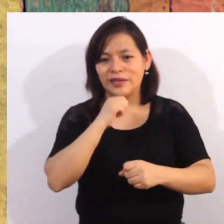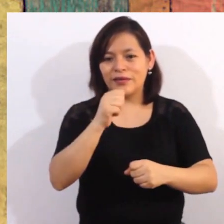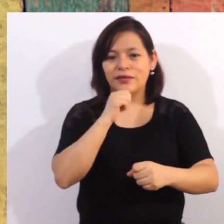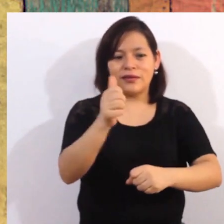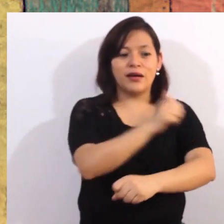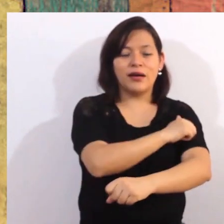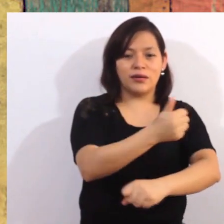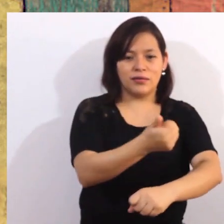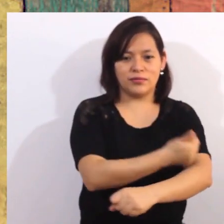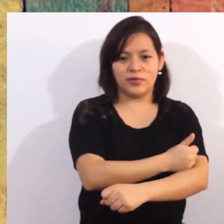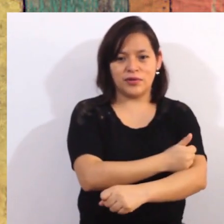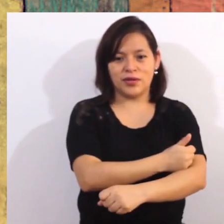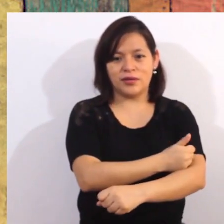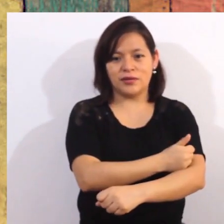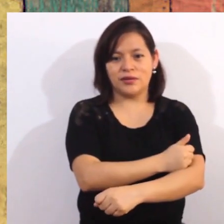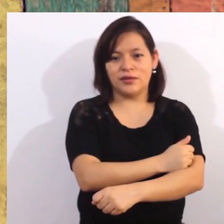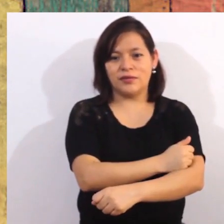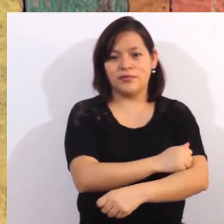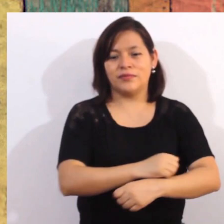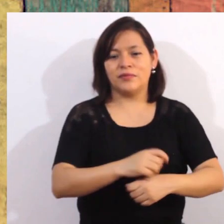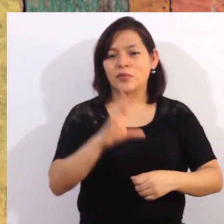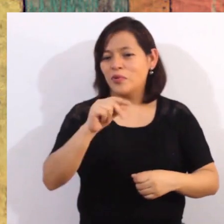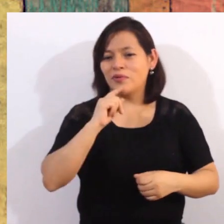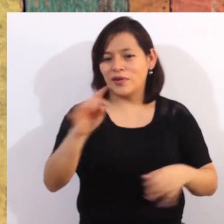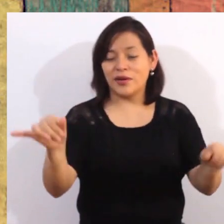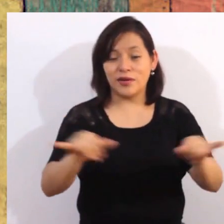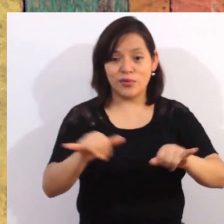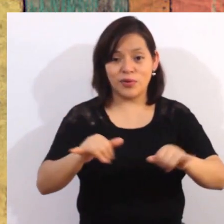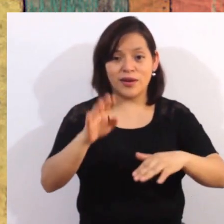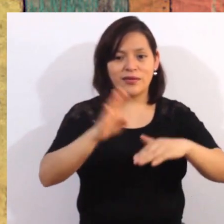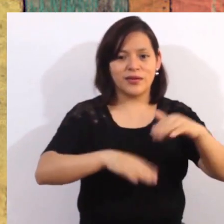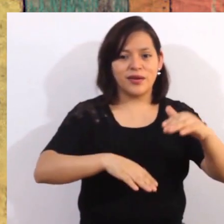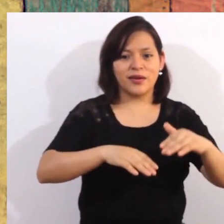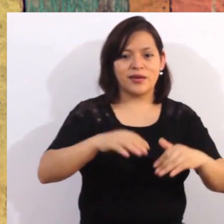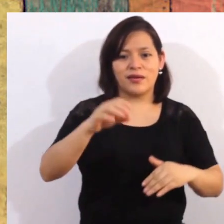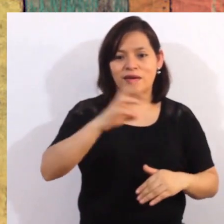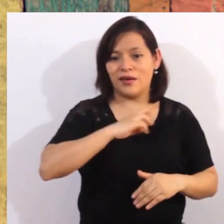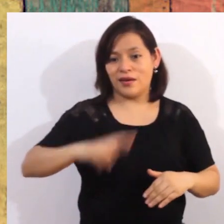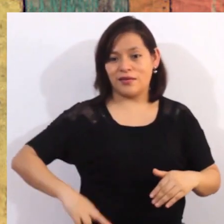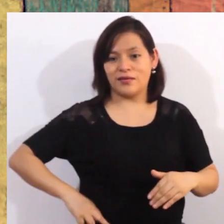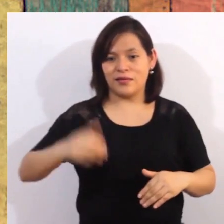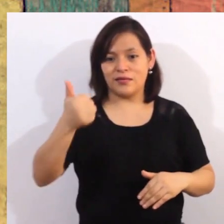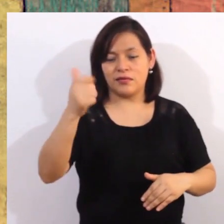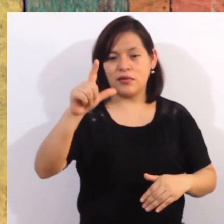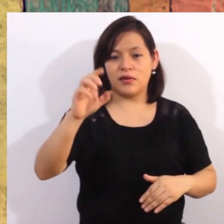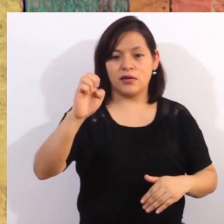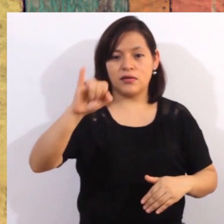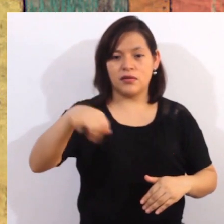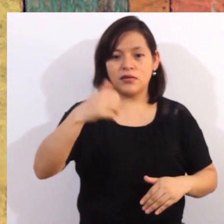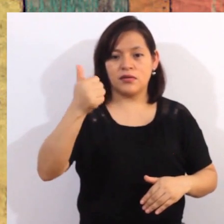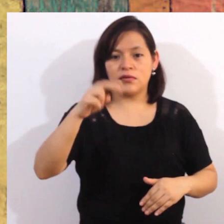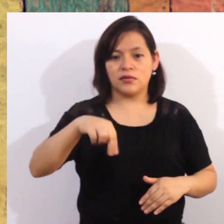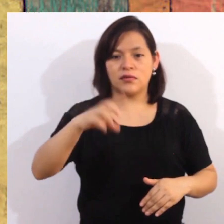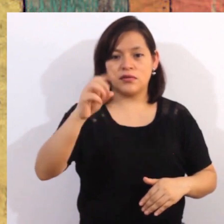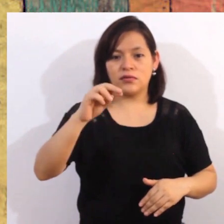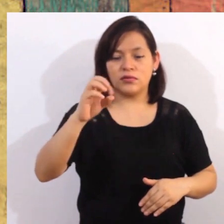autoridad y el dominio que tuvo Alejandro. Por eso la referencia bíblica dice, ni según el dominio con que